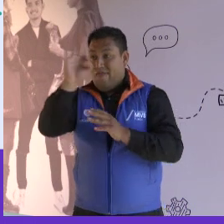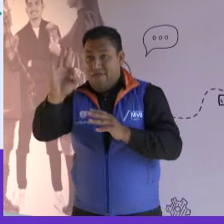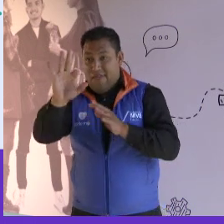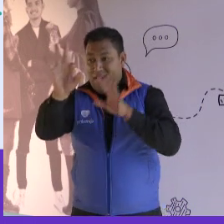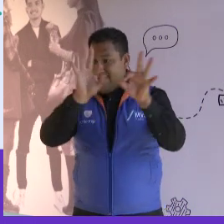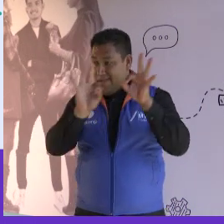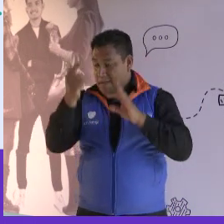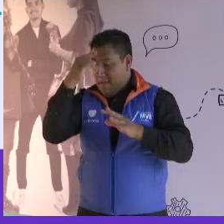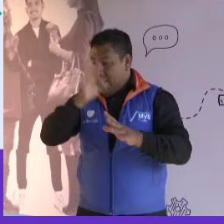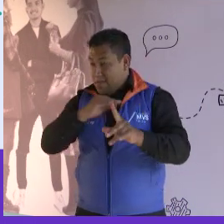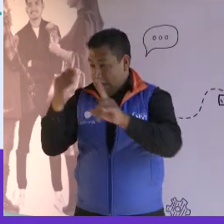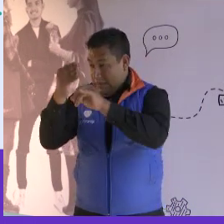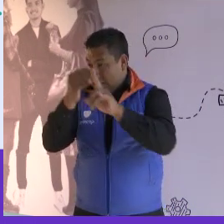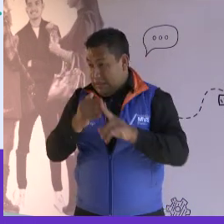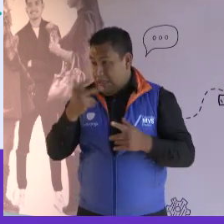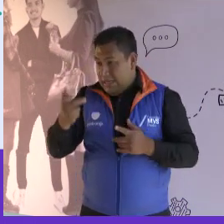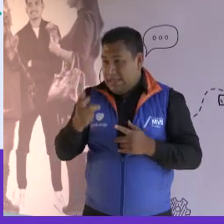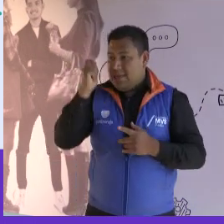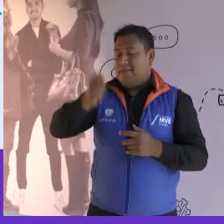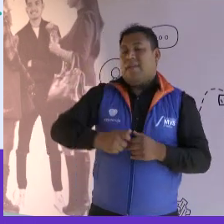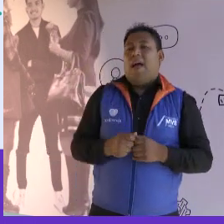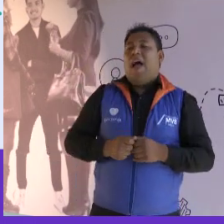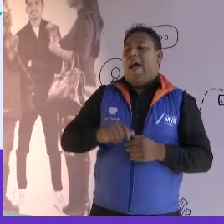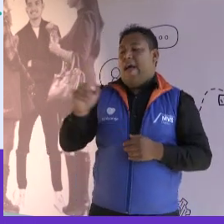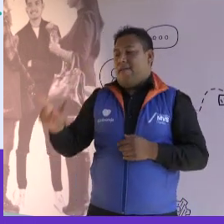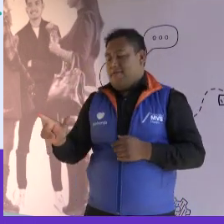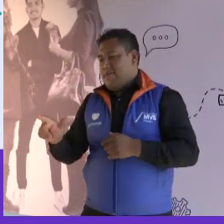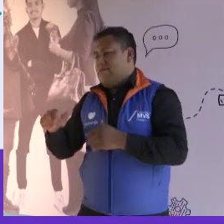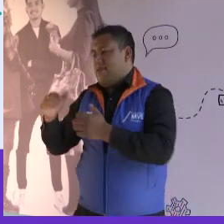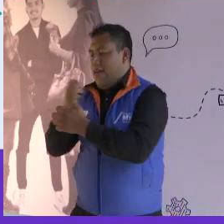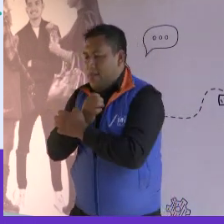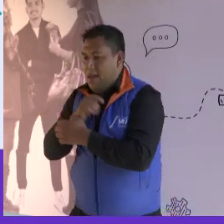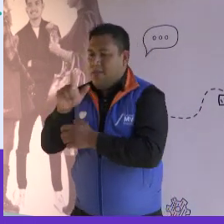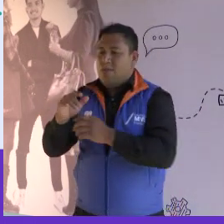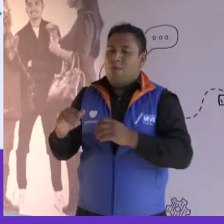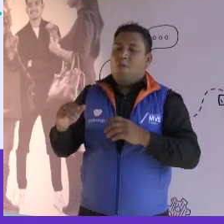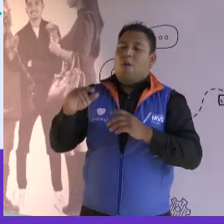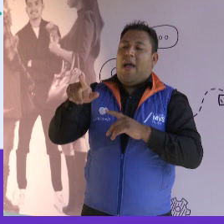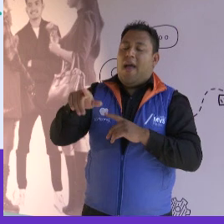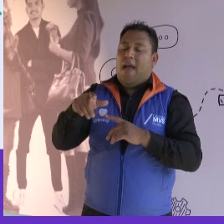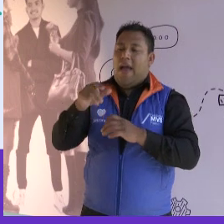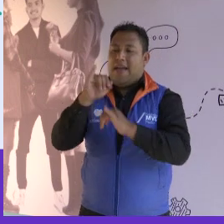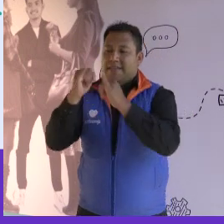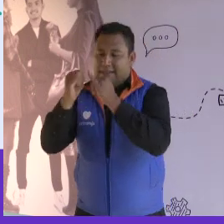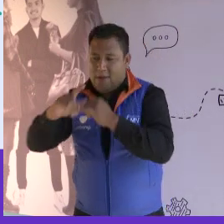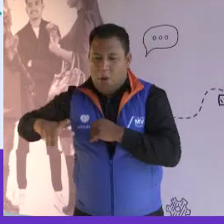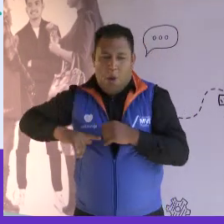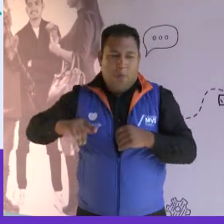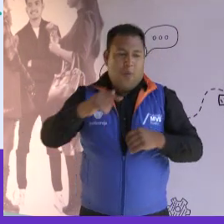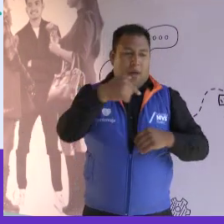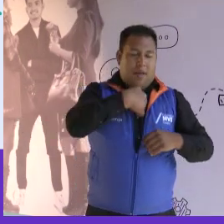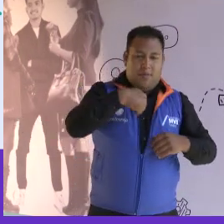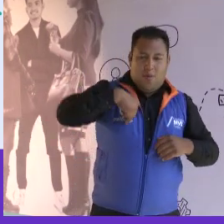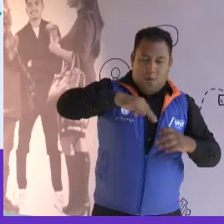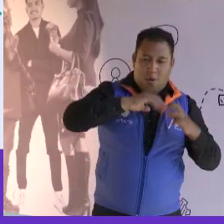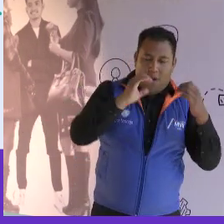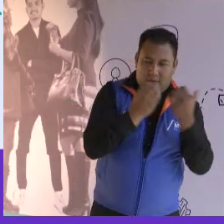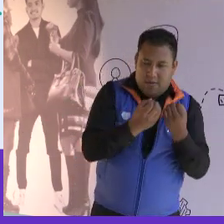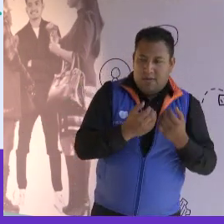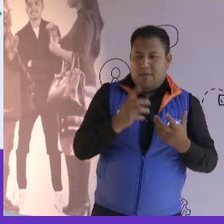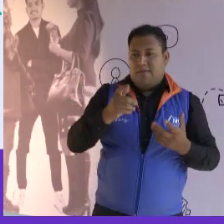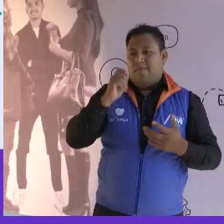distribución de tareas, pero apropiación de la agenda. Entonces, al final ya no era tan relevante quién había